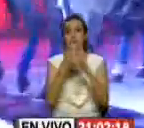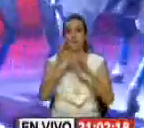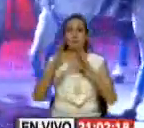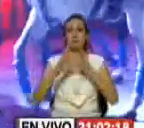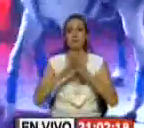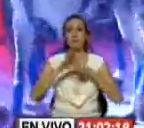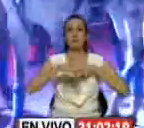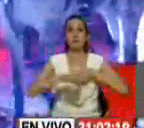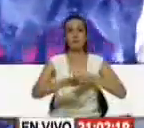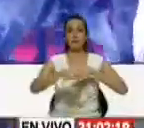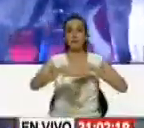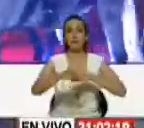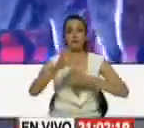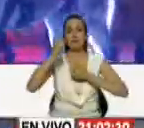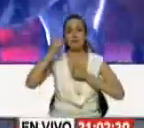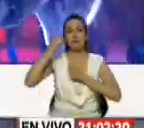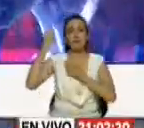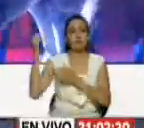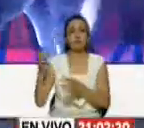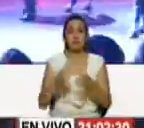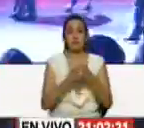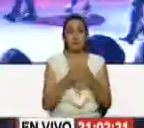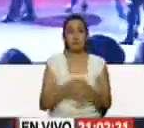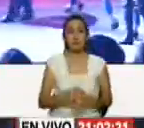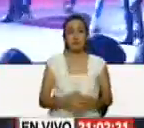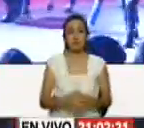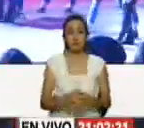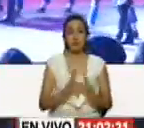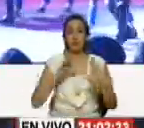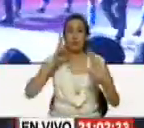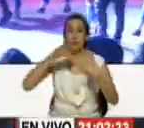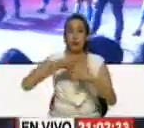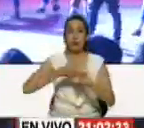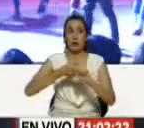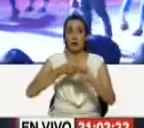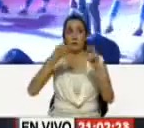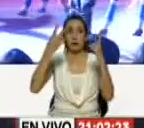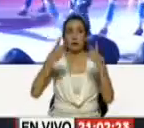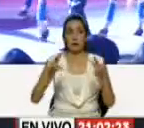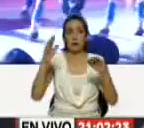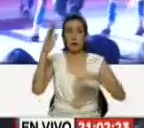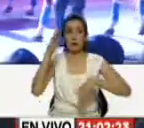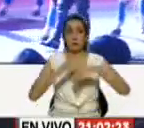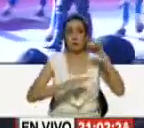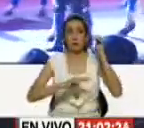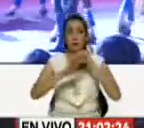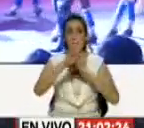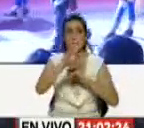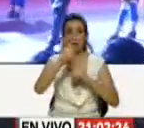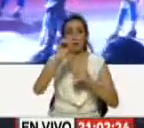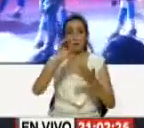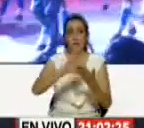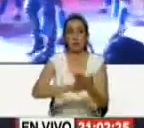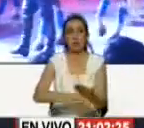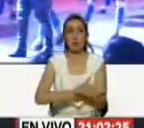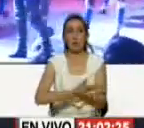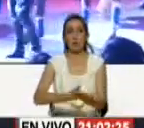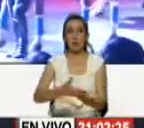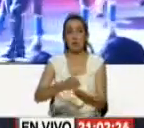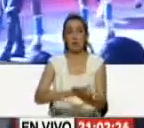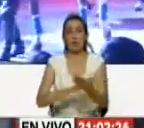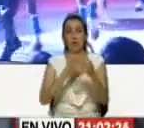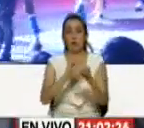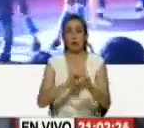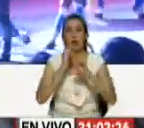marchas militares con instrumentos de viento. Participaron más de 40 músicos en caballos,